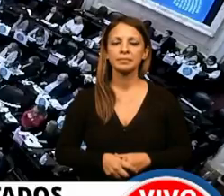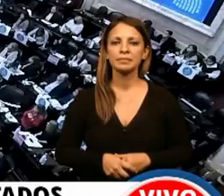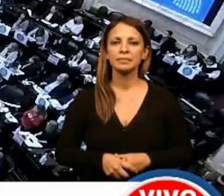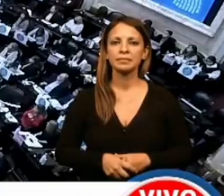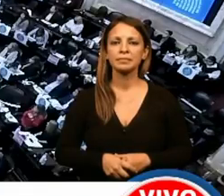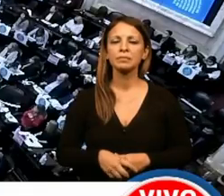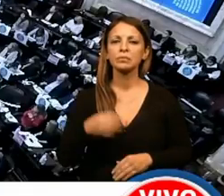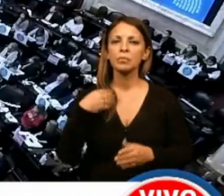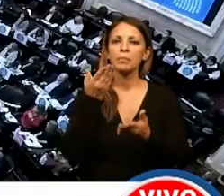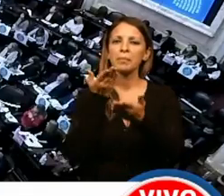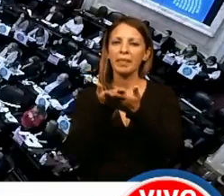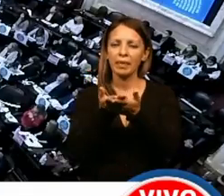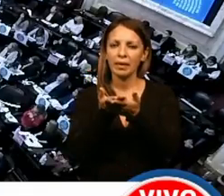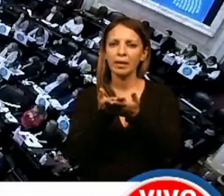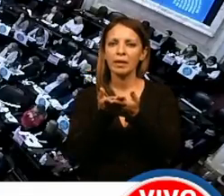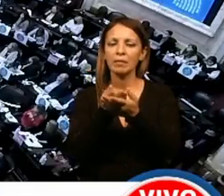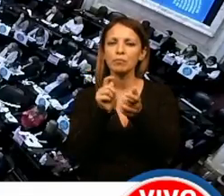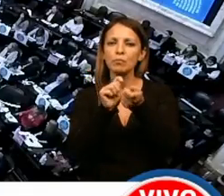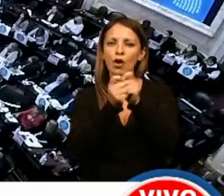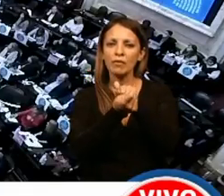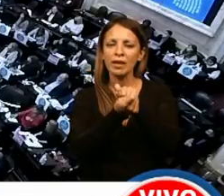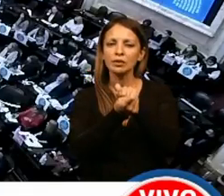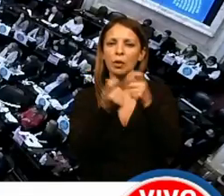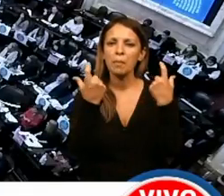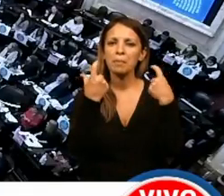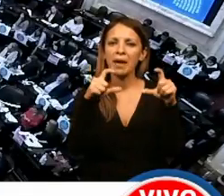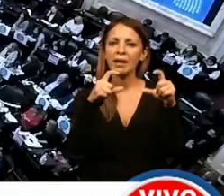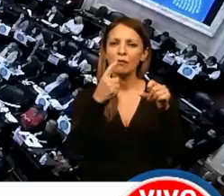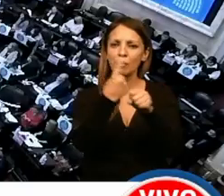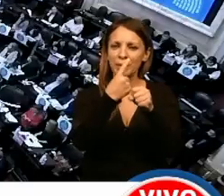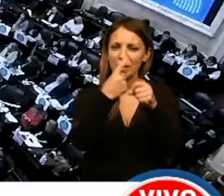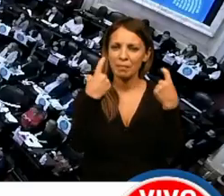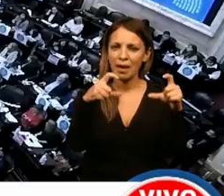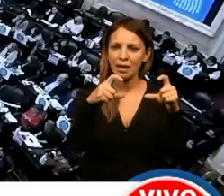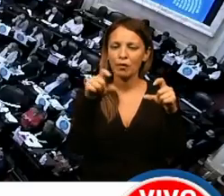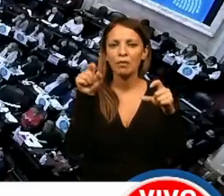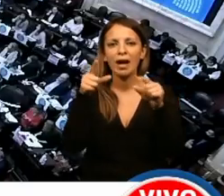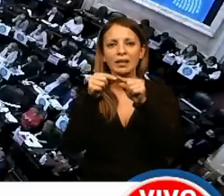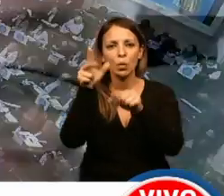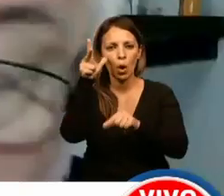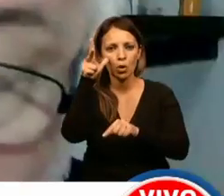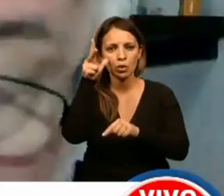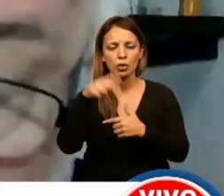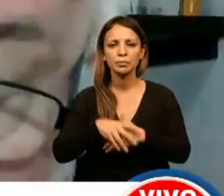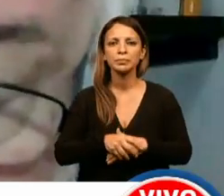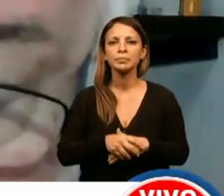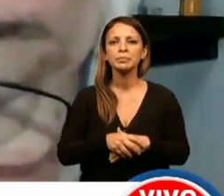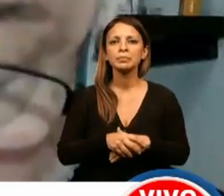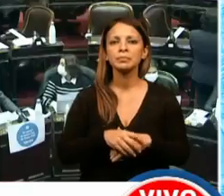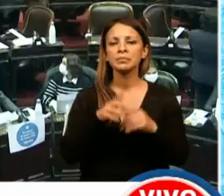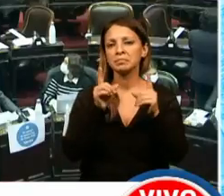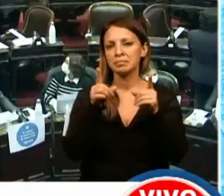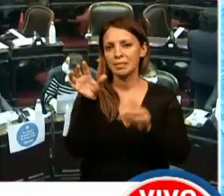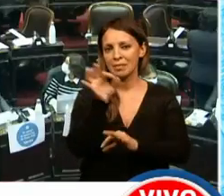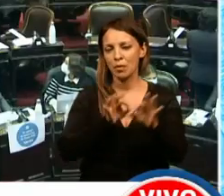solicitaron un cambio en el párrafo primero del artículo 8 del proyecto que